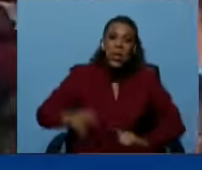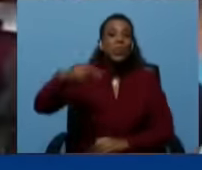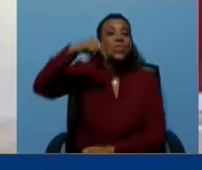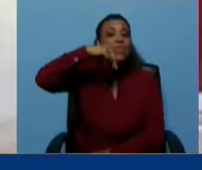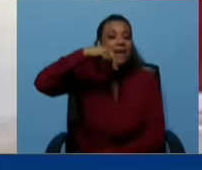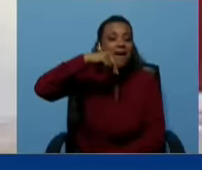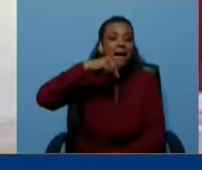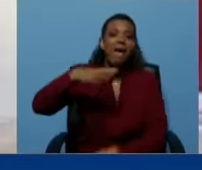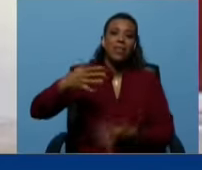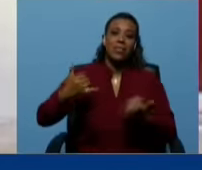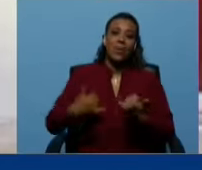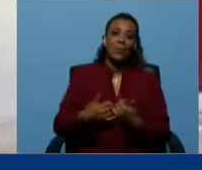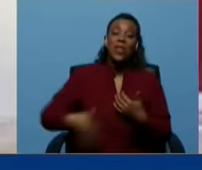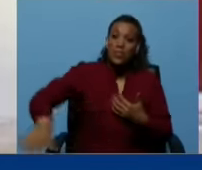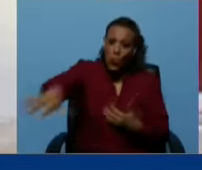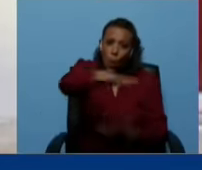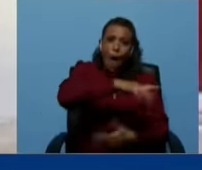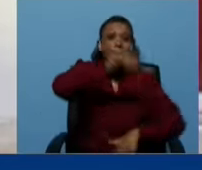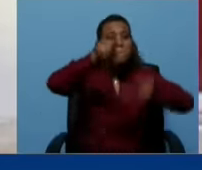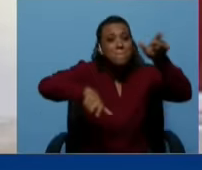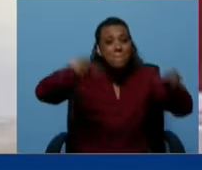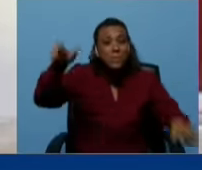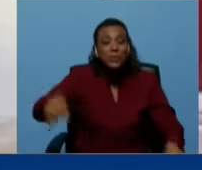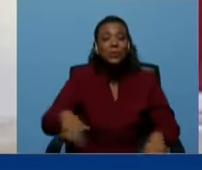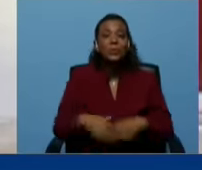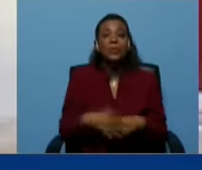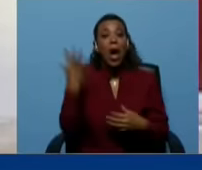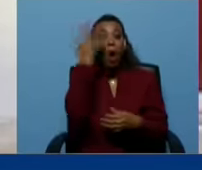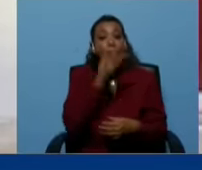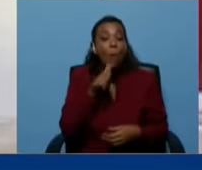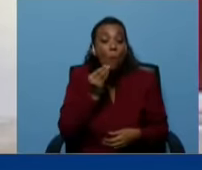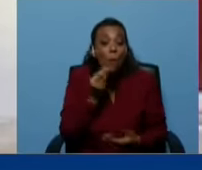nuestras hijas, de nuestros nietos y nietas.